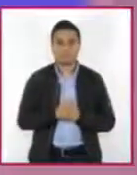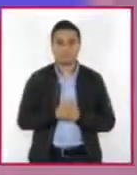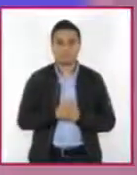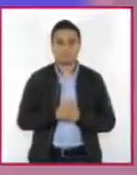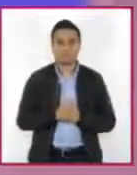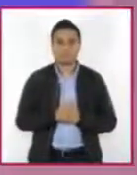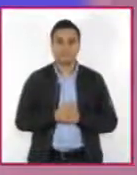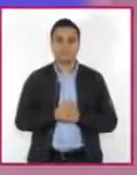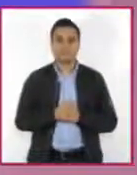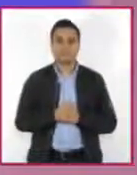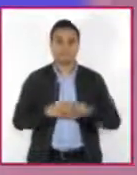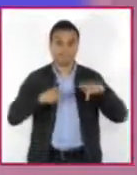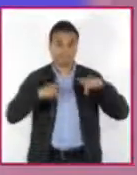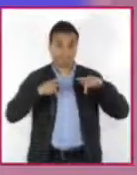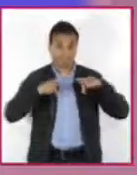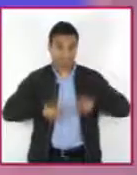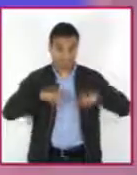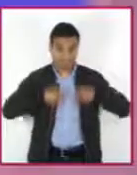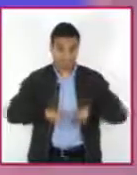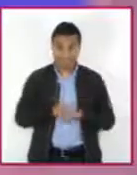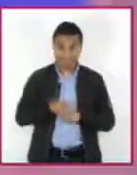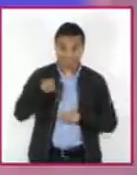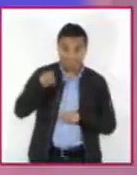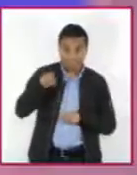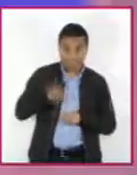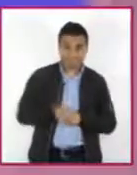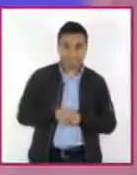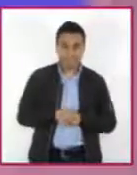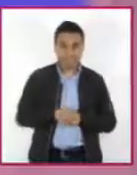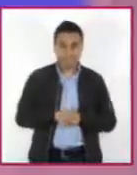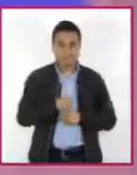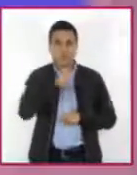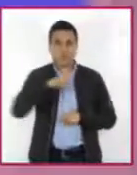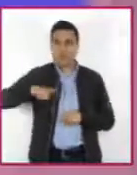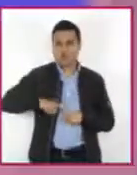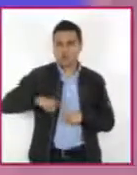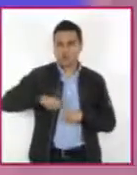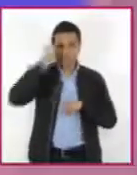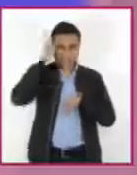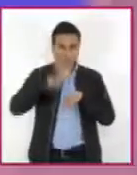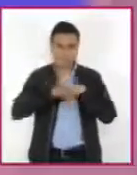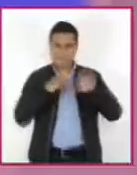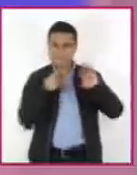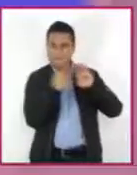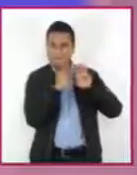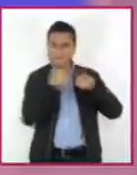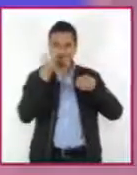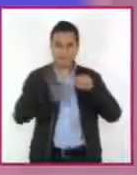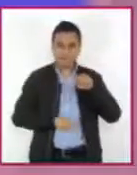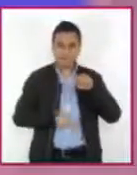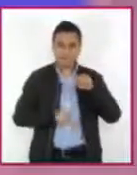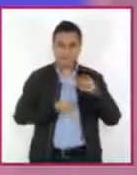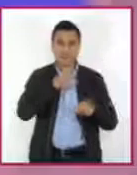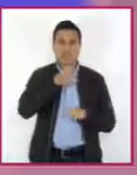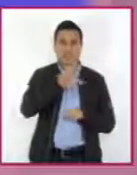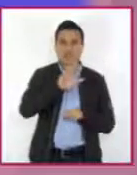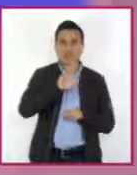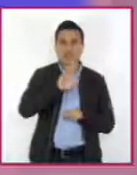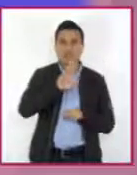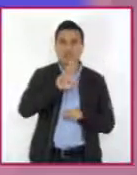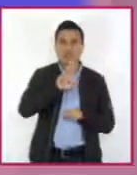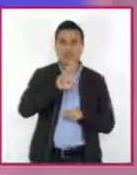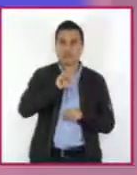Personaje que derrocó al gobierno del directorio en el 18 Brumario. La burguesía.